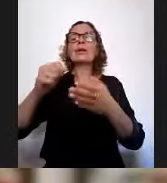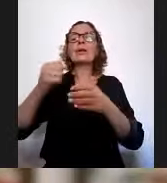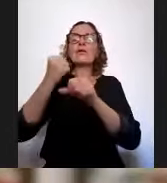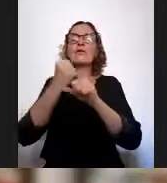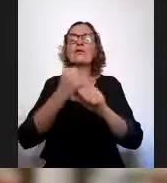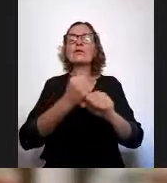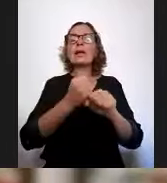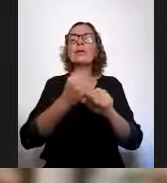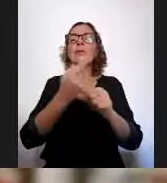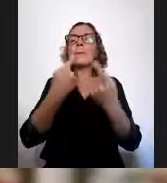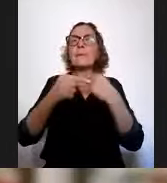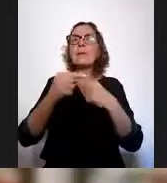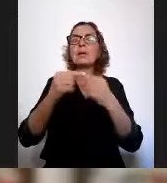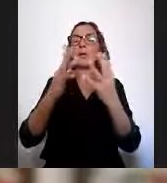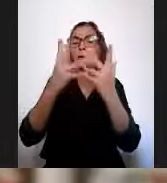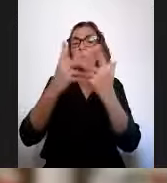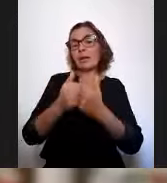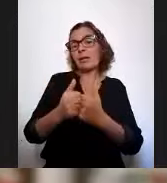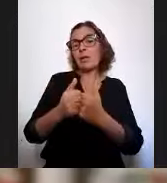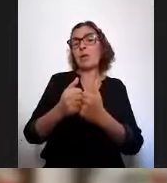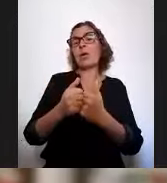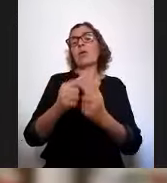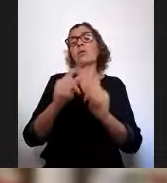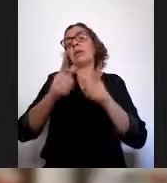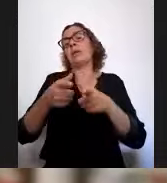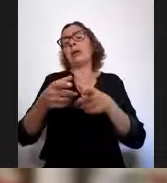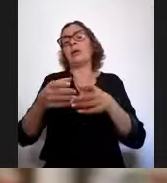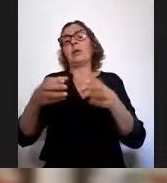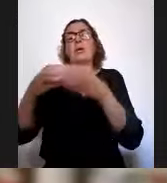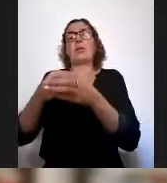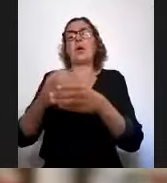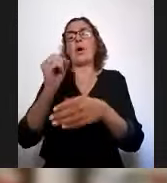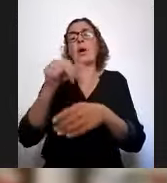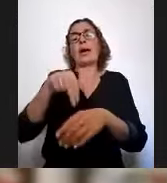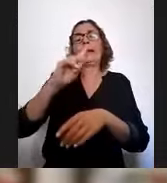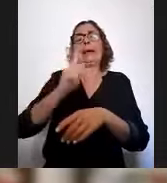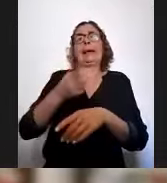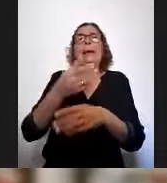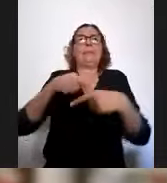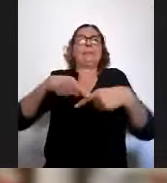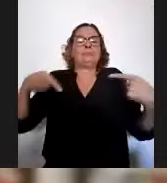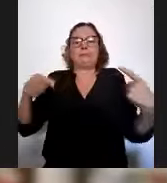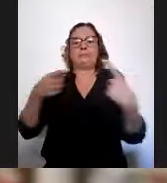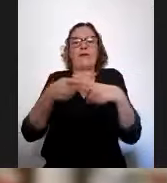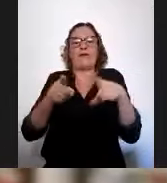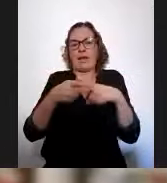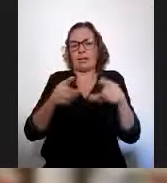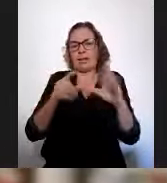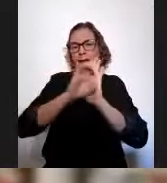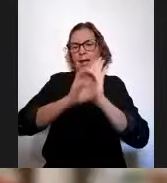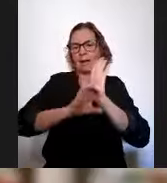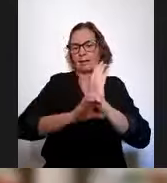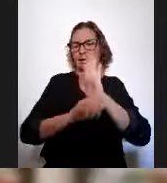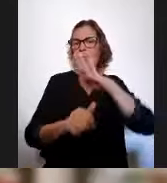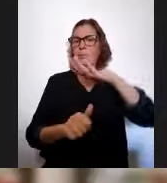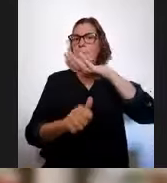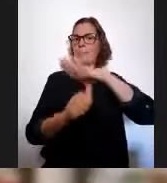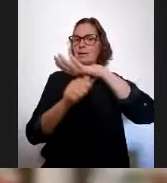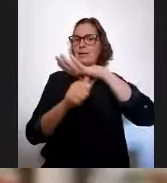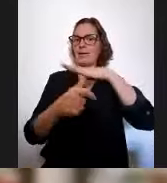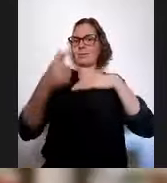puede ser en una organización, puede ser en Endeavor, puede ser en una ONG. Es decir, tienen características de líderes y no le